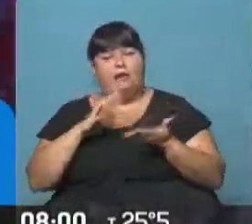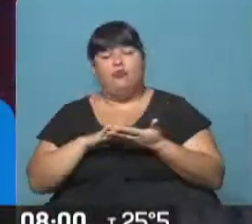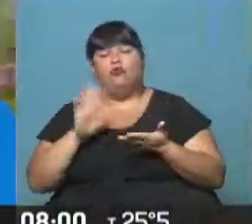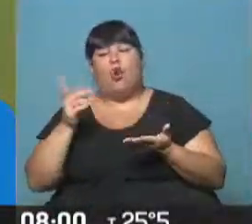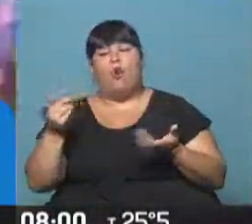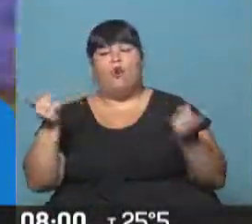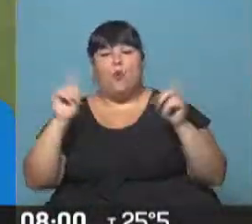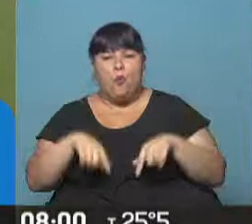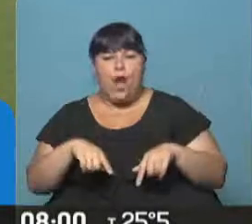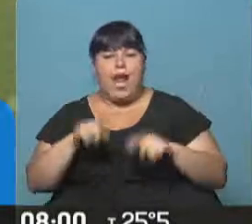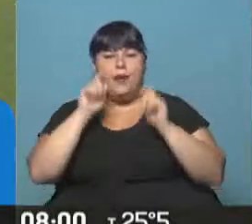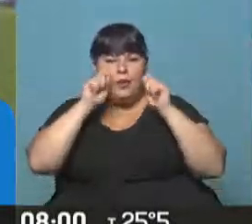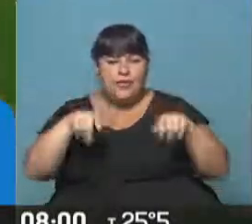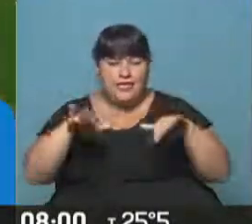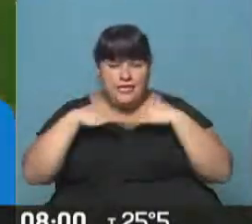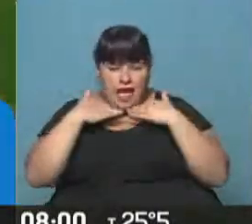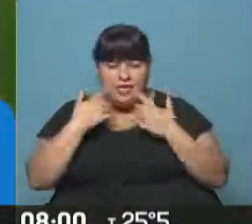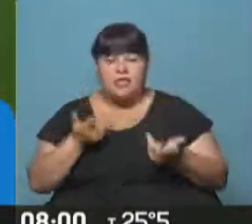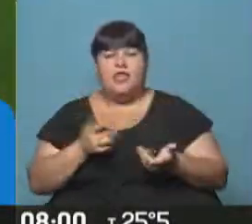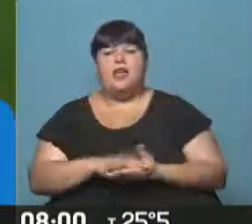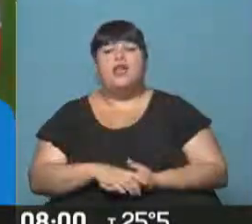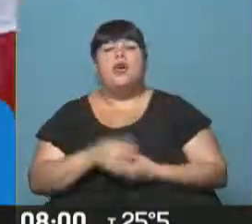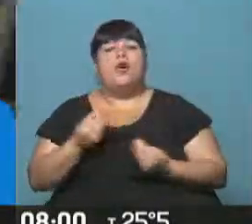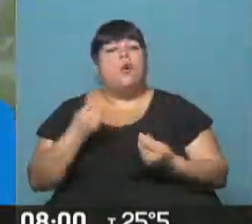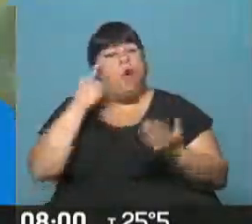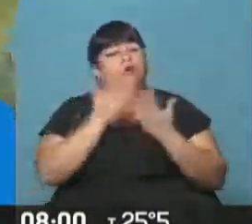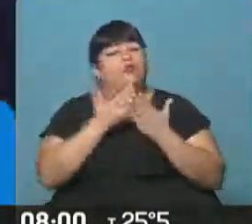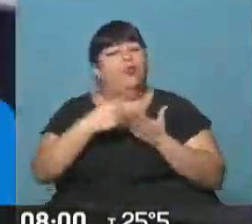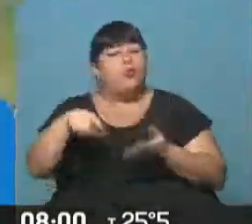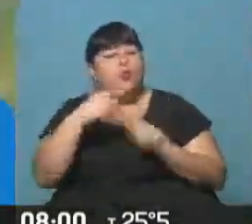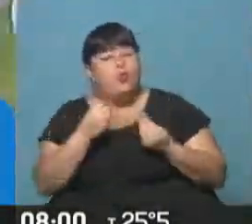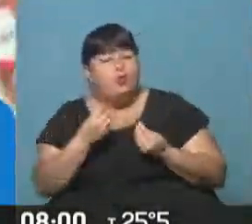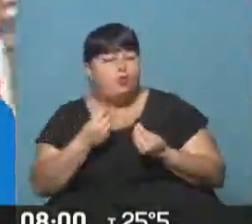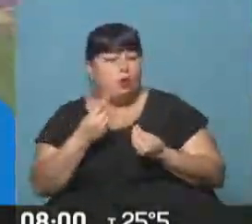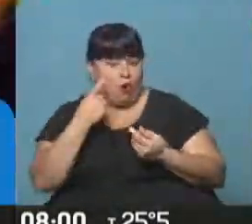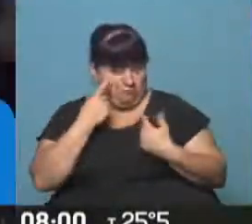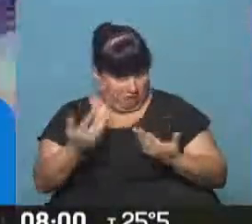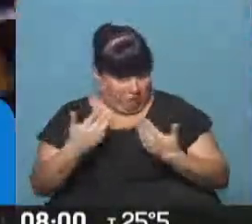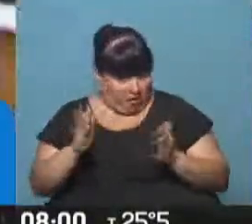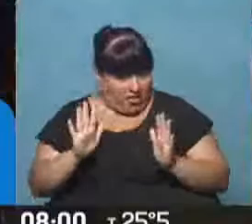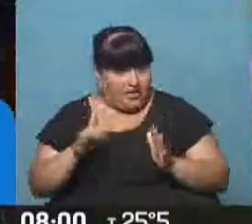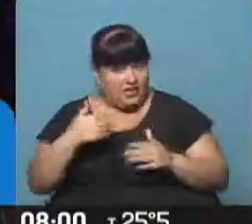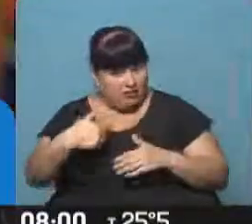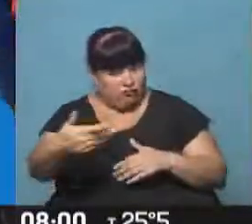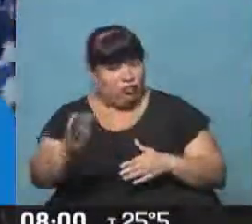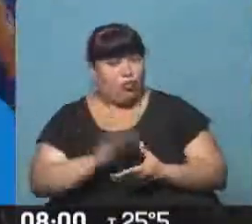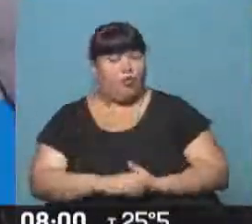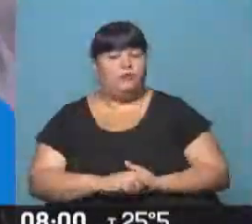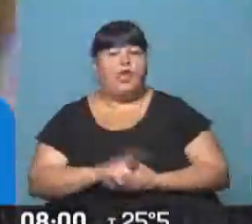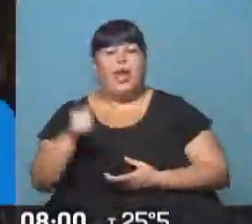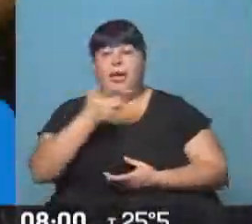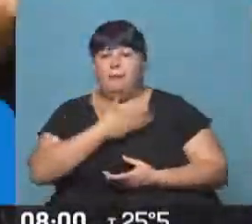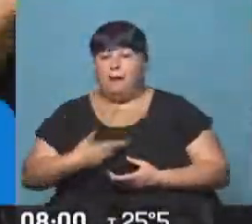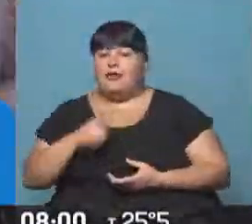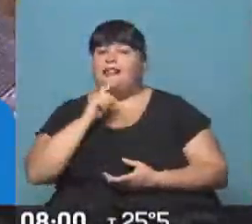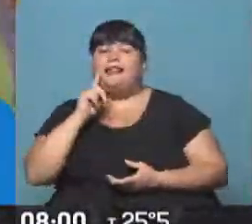del regreso de los visitantes. ¿Cuál es la evaluación que están haciendo? ¿Lo ven factible? ¿Lo ven viable? El presidente